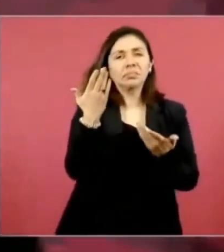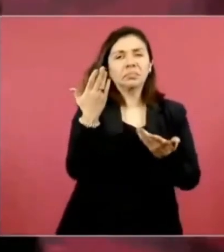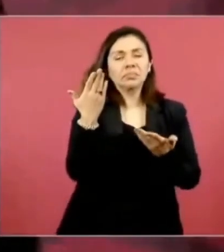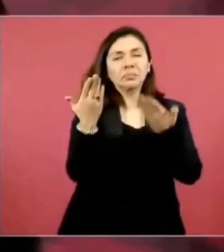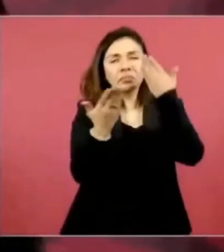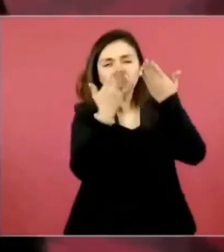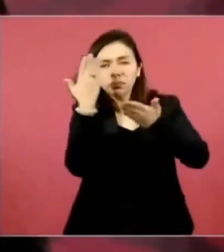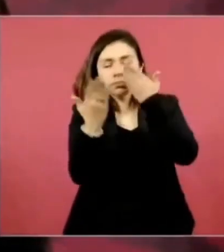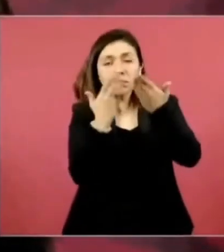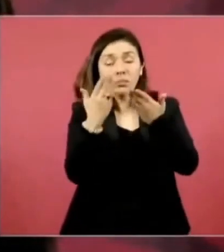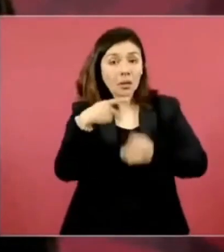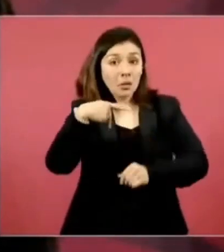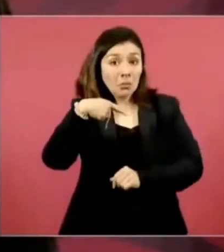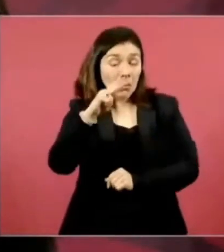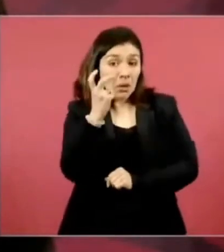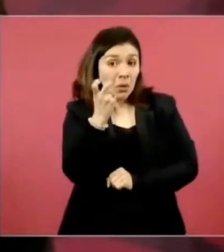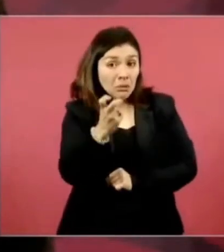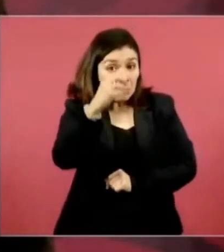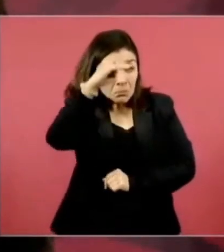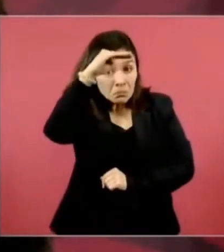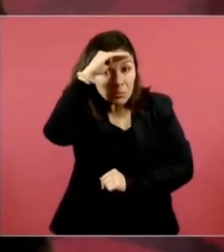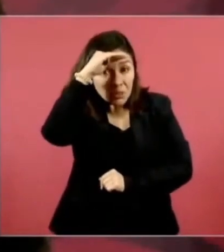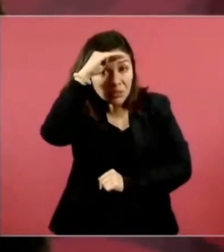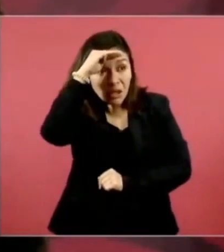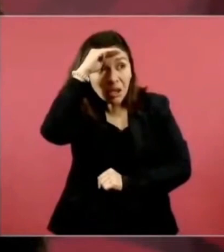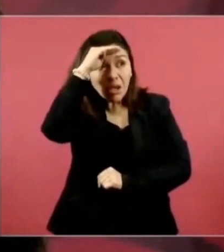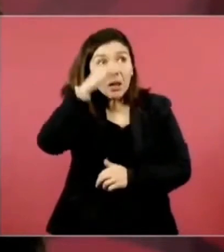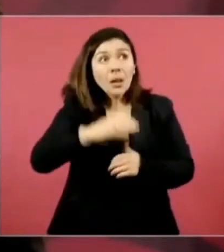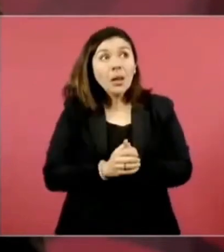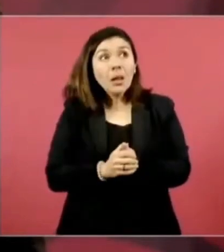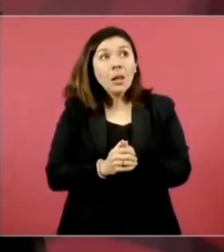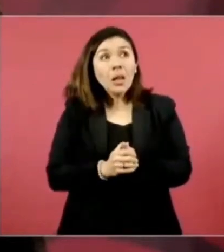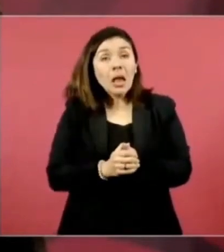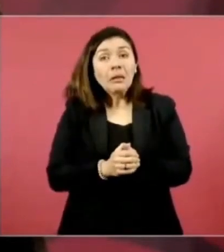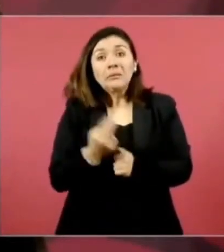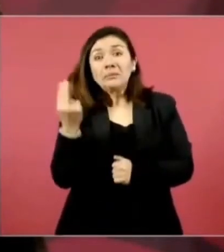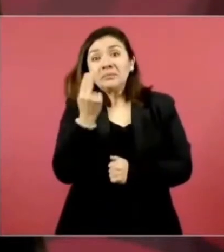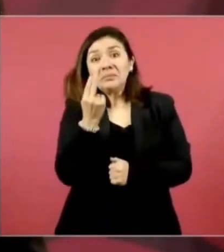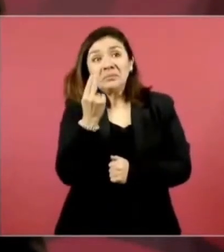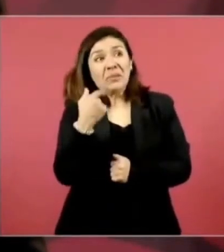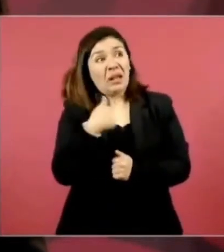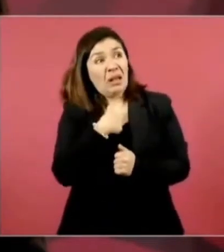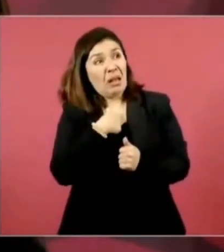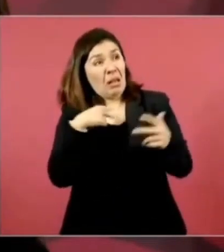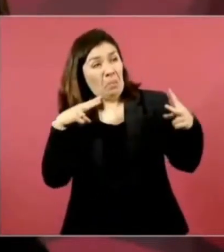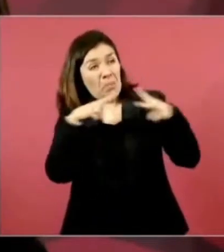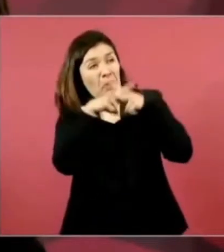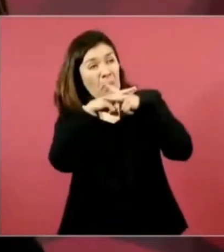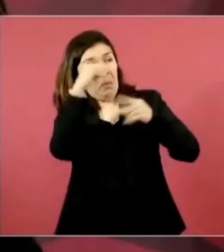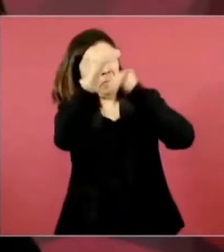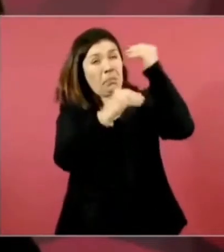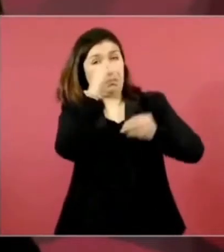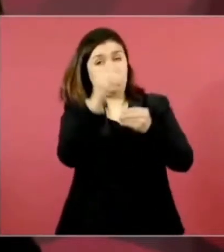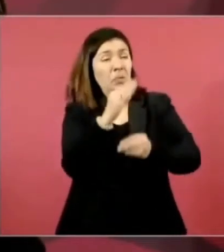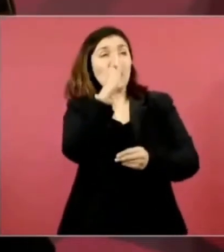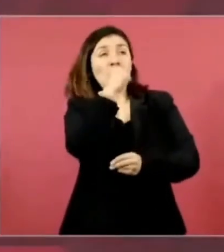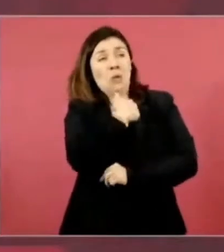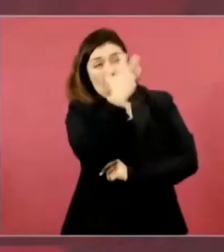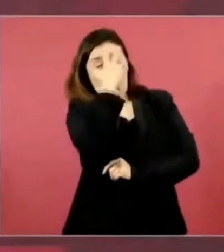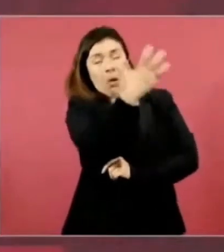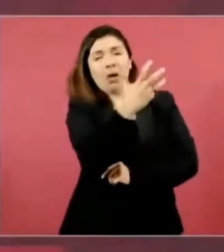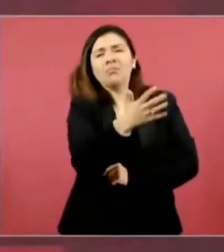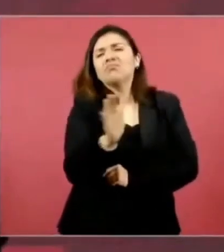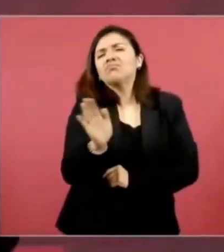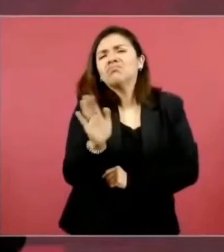pero no es un asunto de pleito irreconciliable, no, es sencillamente